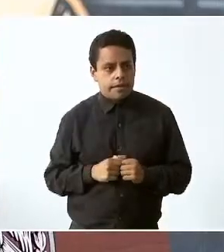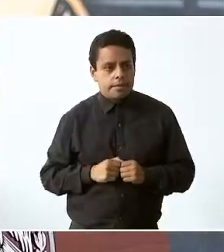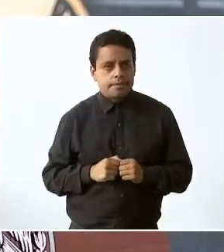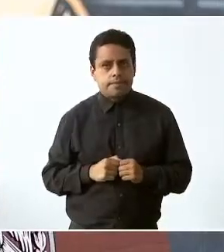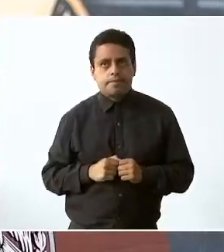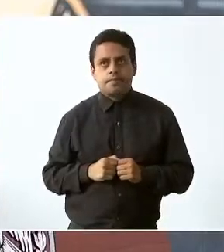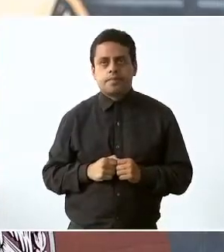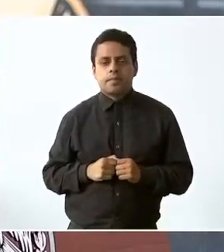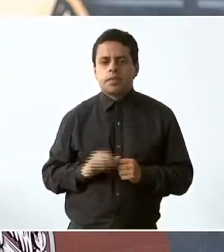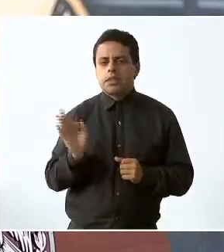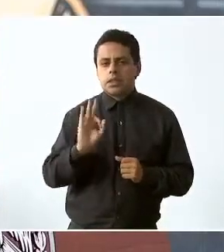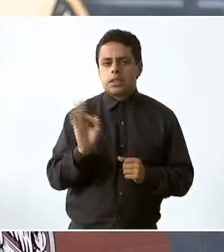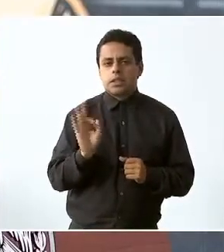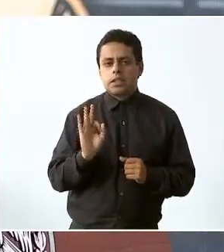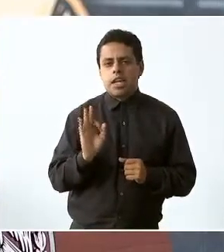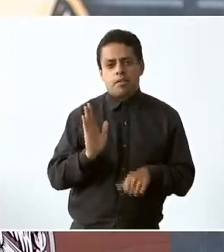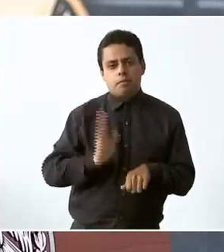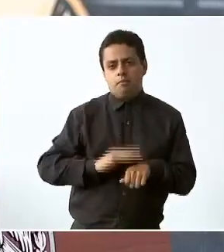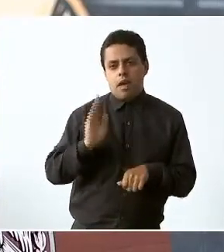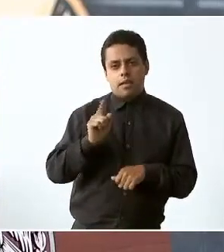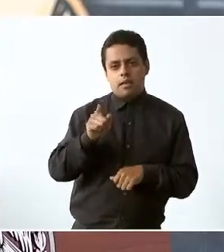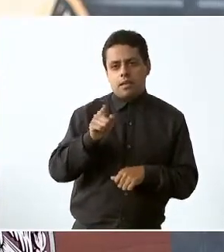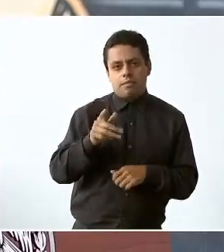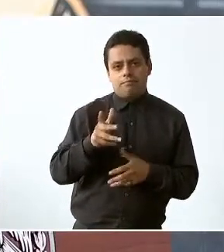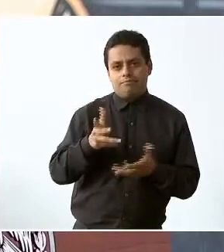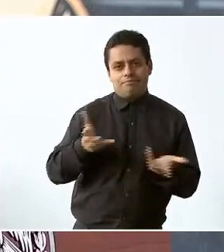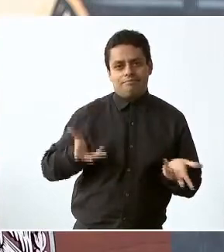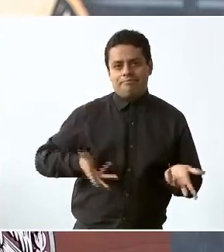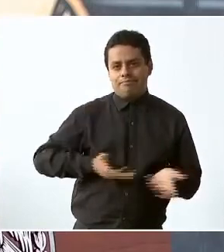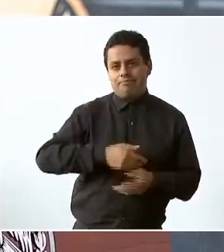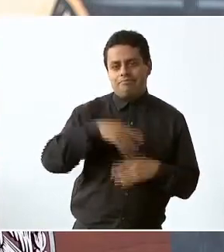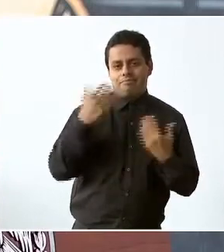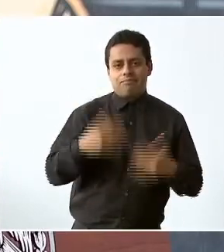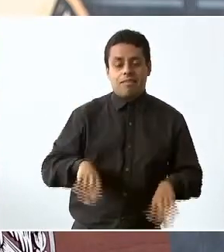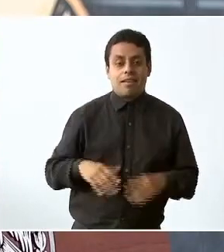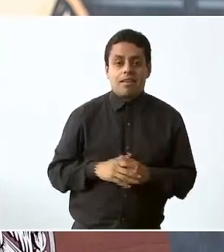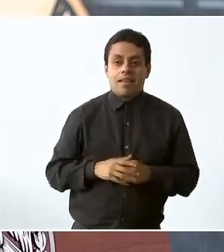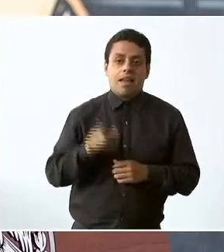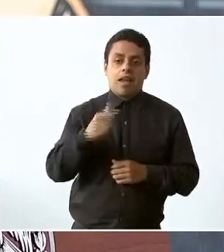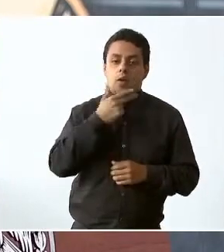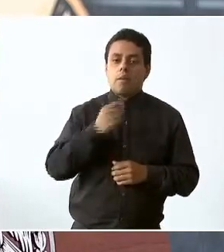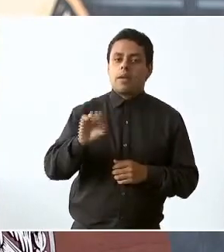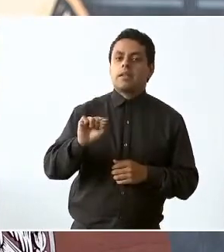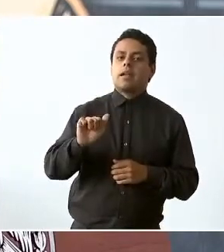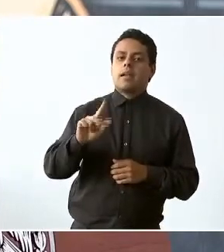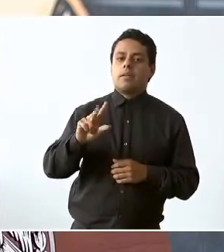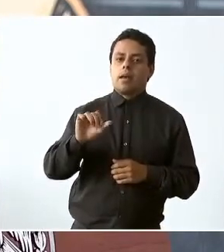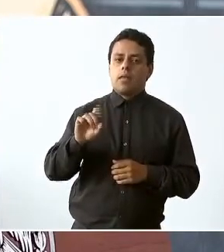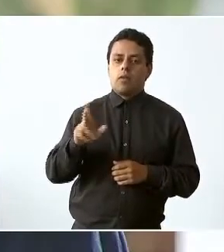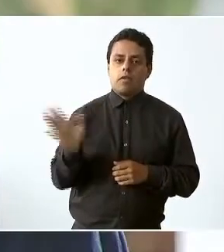Quizá el caso más patético sea el de Salvador Díaz Mirón.